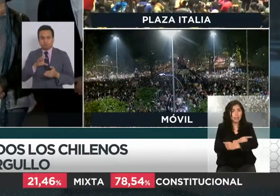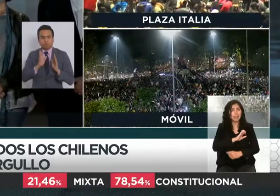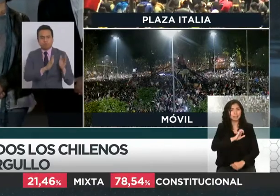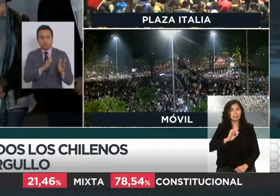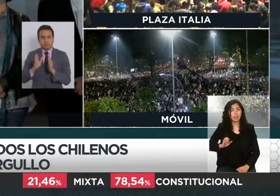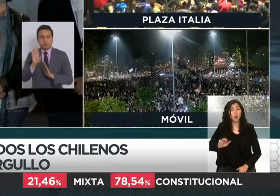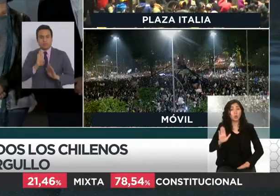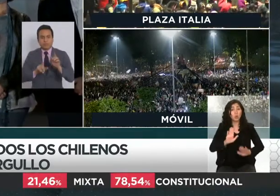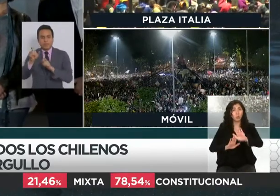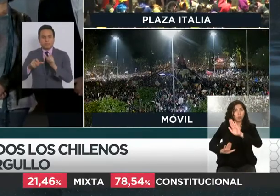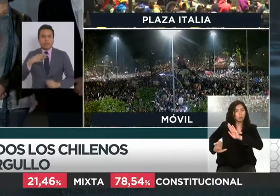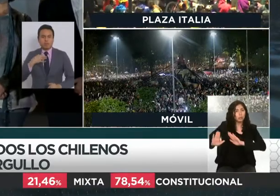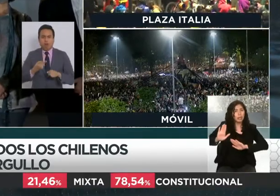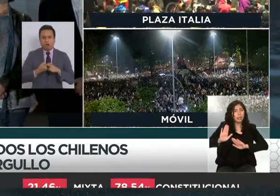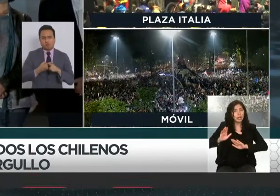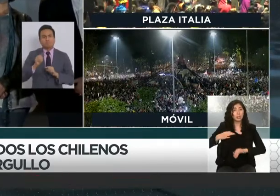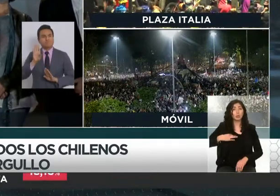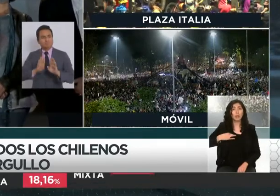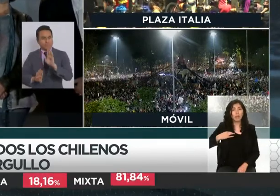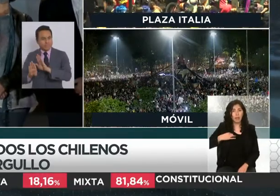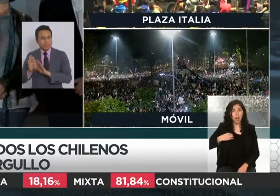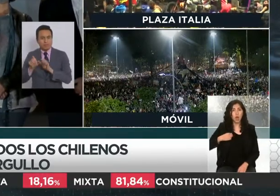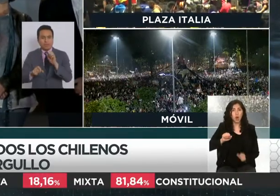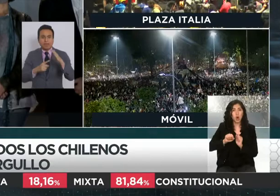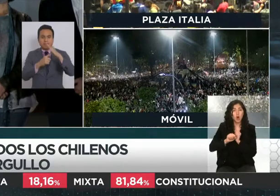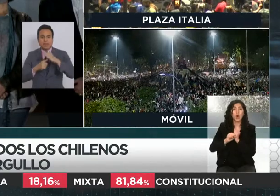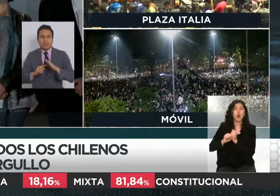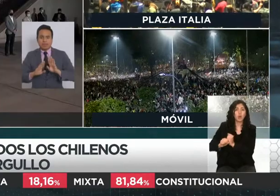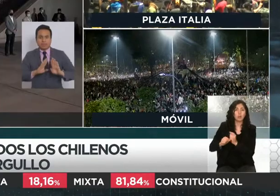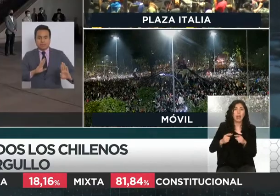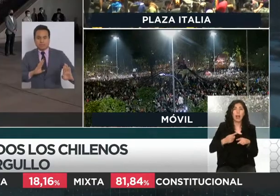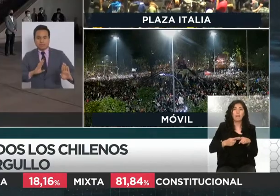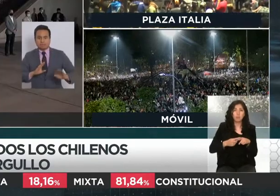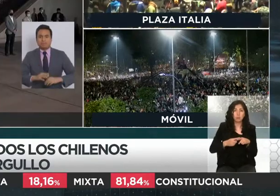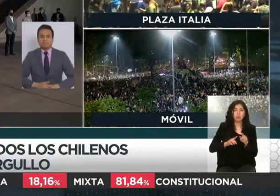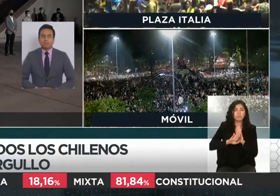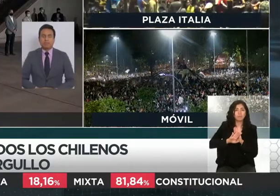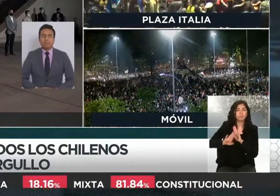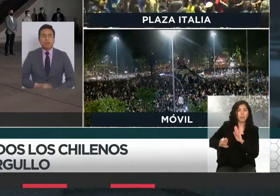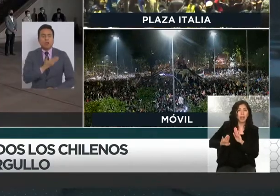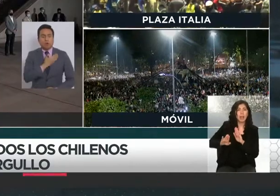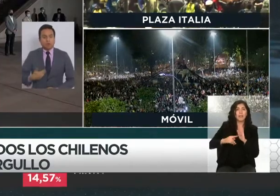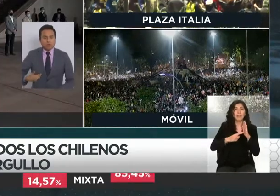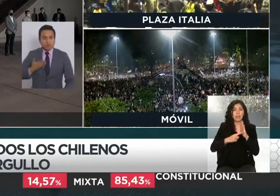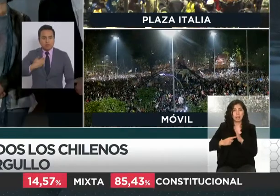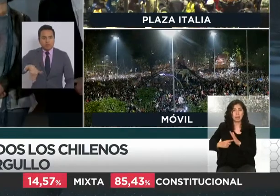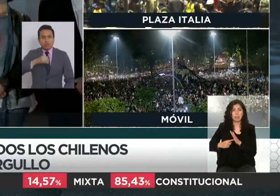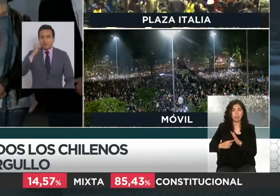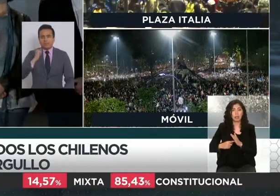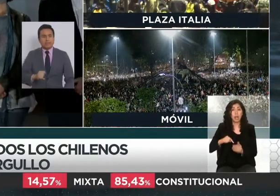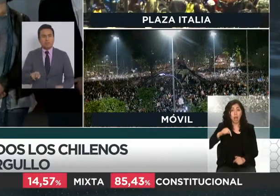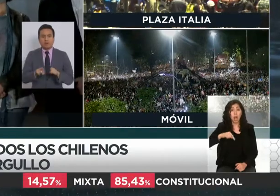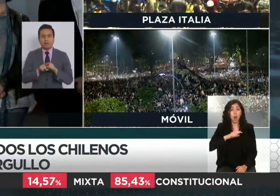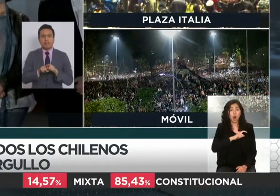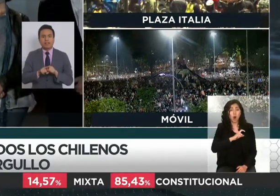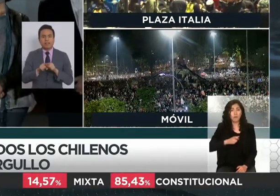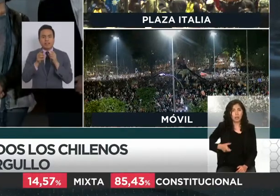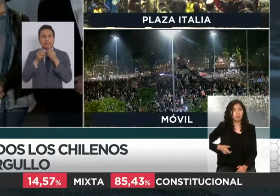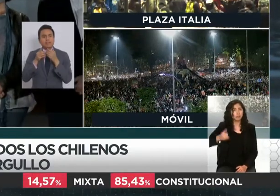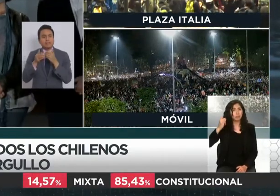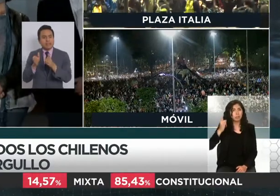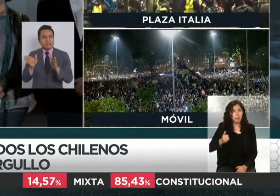a los ciudadanos de los abusos y evite las discriminaciones. Nuestro gobierno siempre estará del lado de la